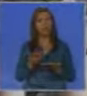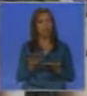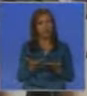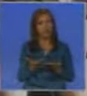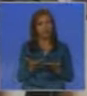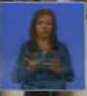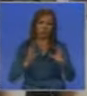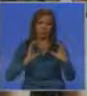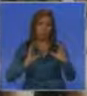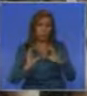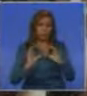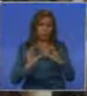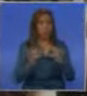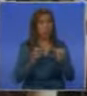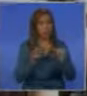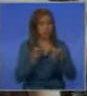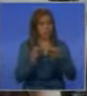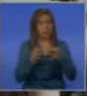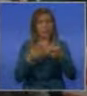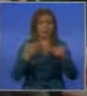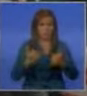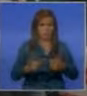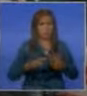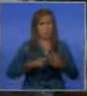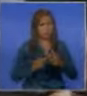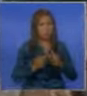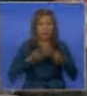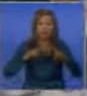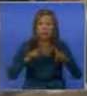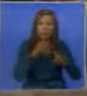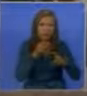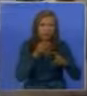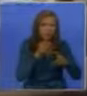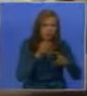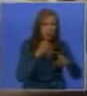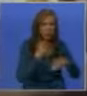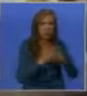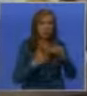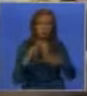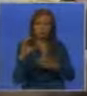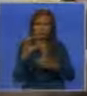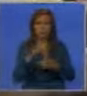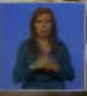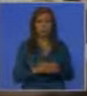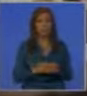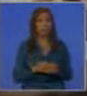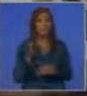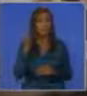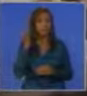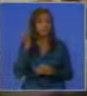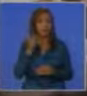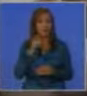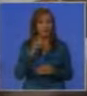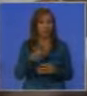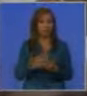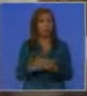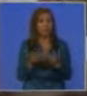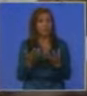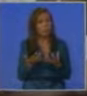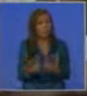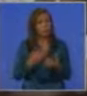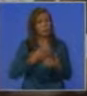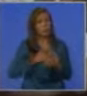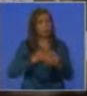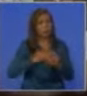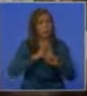para confirmarles que el proceso está avanzando. Queremos que sea una auditoría transparente, que evidentemente estos casos no queden en la